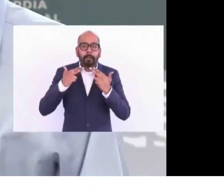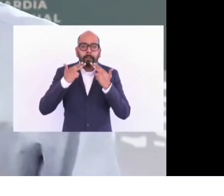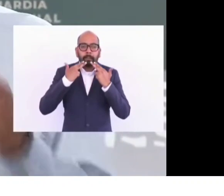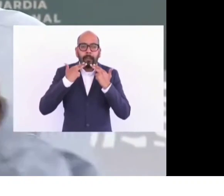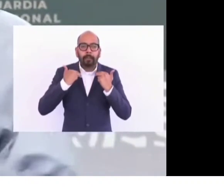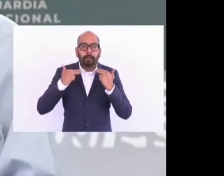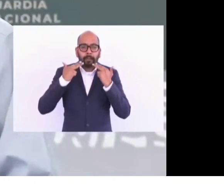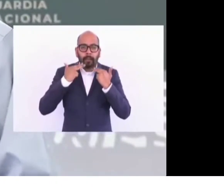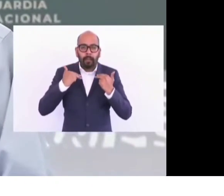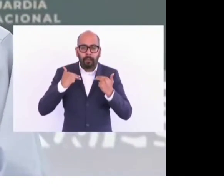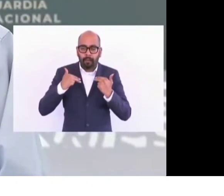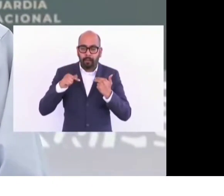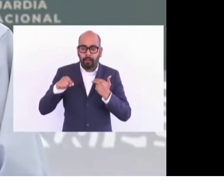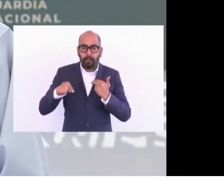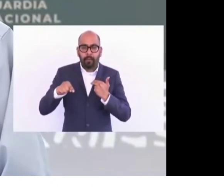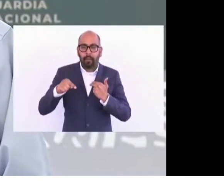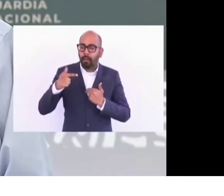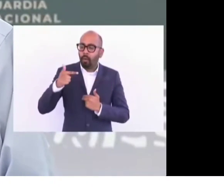de Guadalupe,